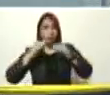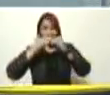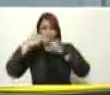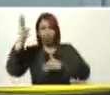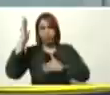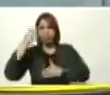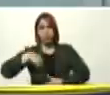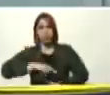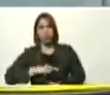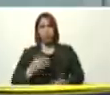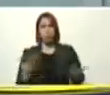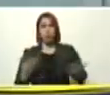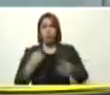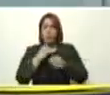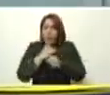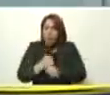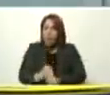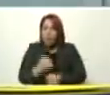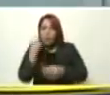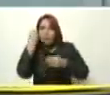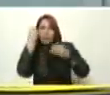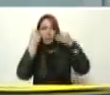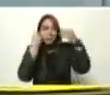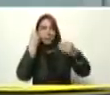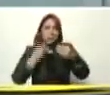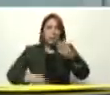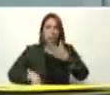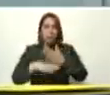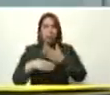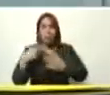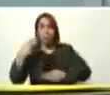gestar, que vamos a construir.